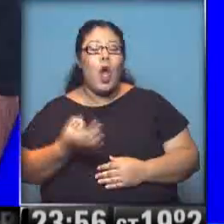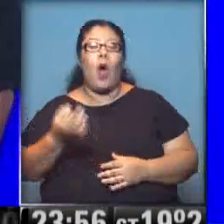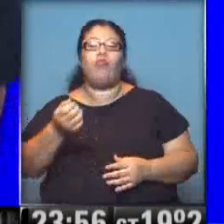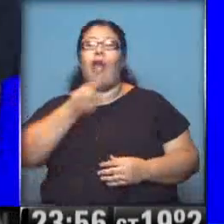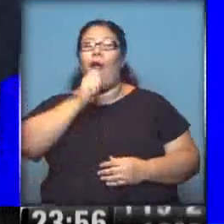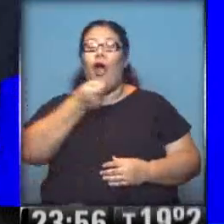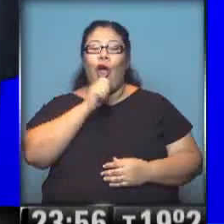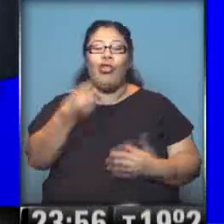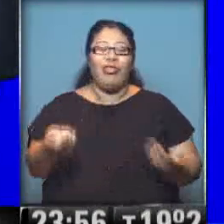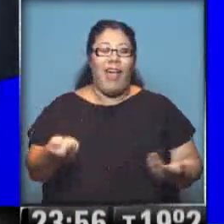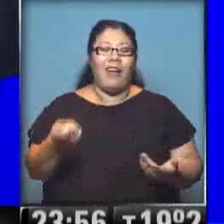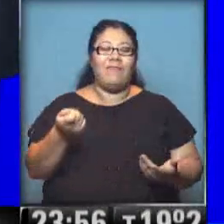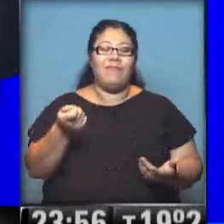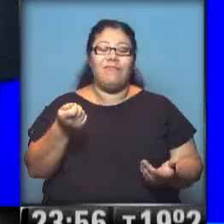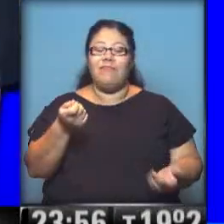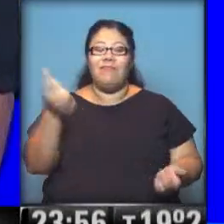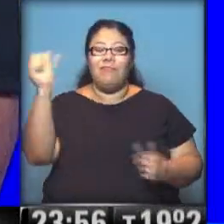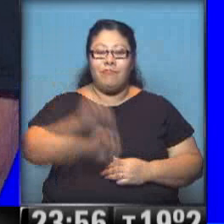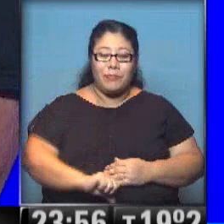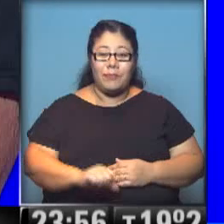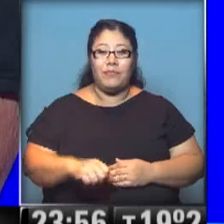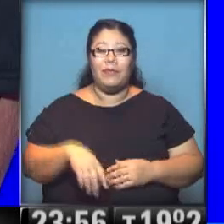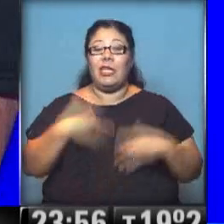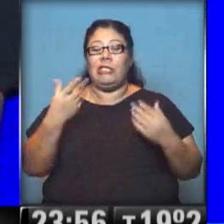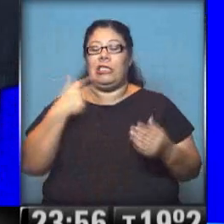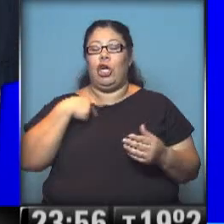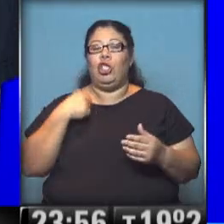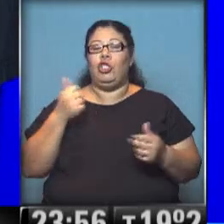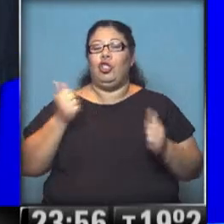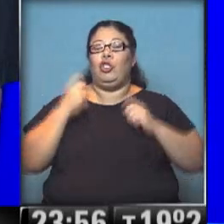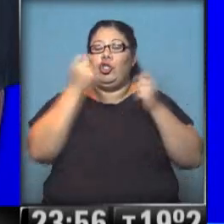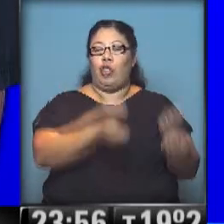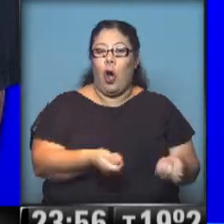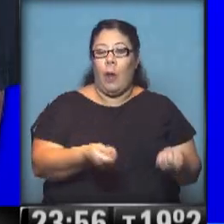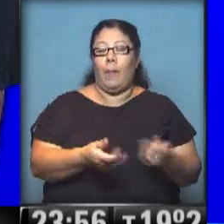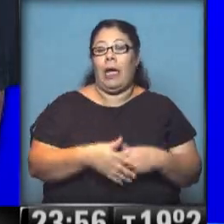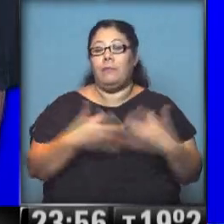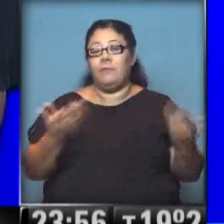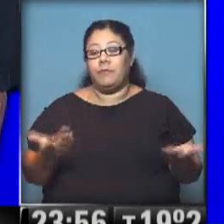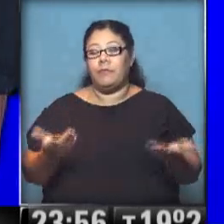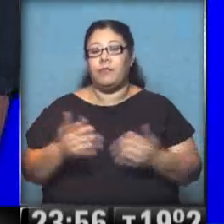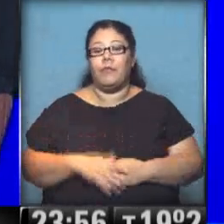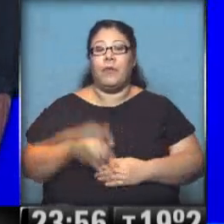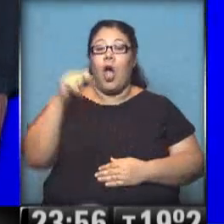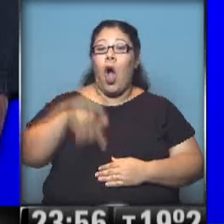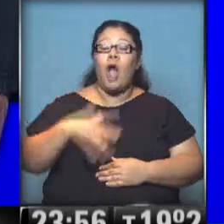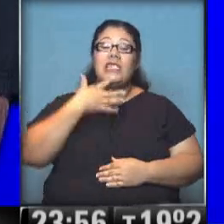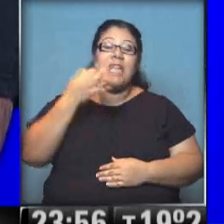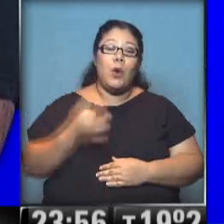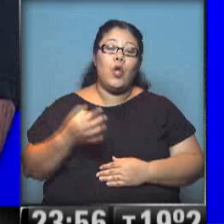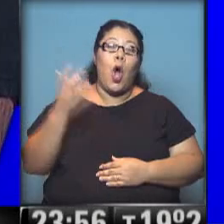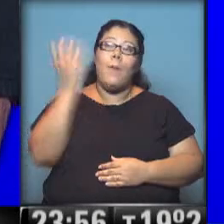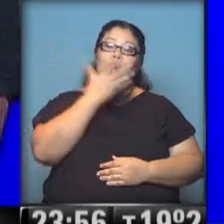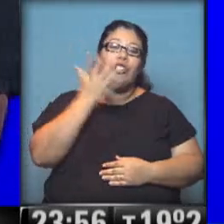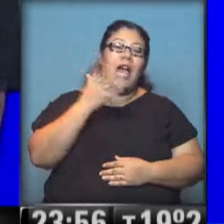tiene que reemplazar un lugar que otro no ocupa. Seguramente hoy estaba invitado un Woody Allen, un Ben Stiller, un Will Ferrell, sí, un Hugo Moyano. Y bueno, uno